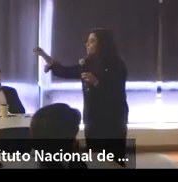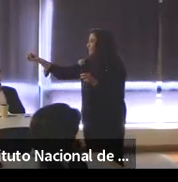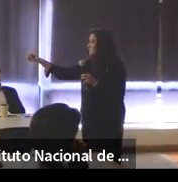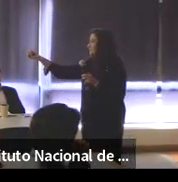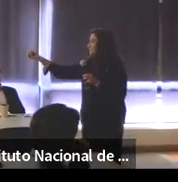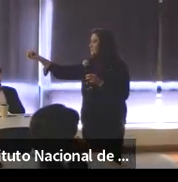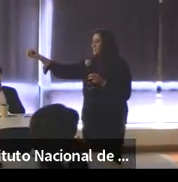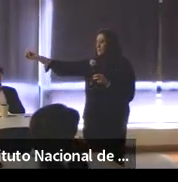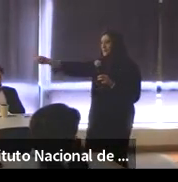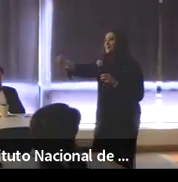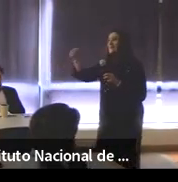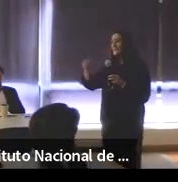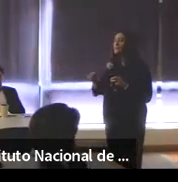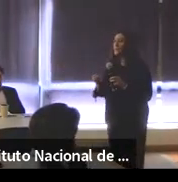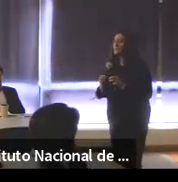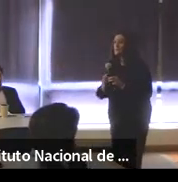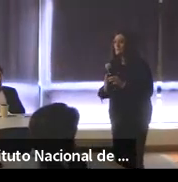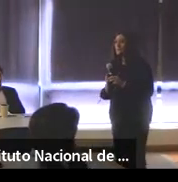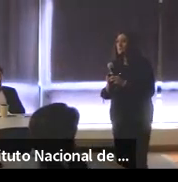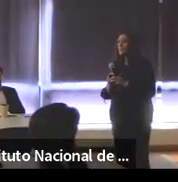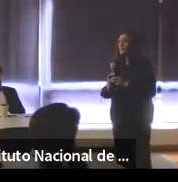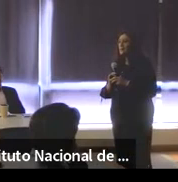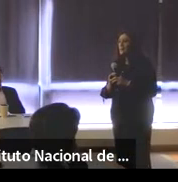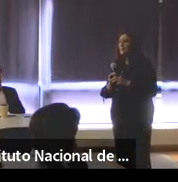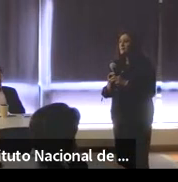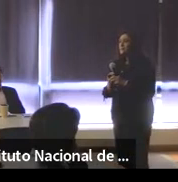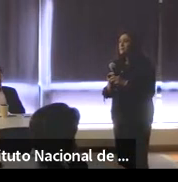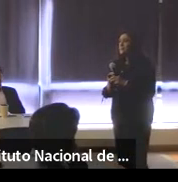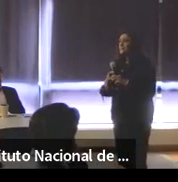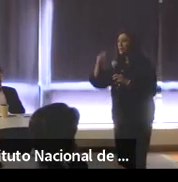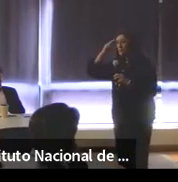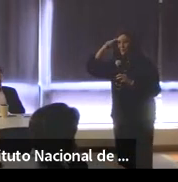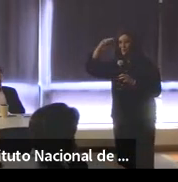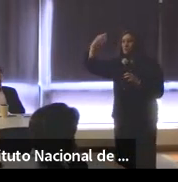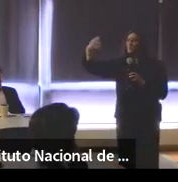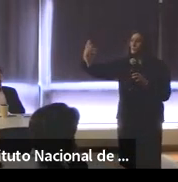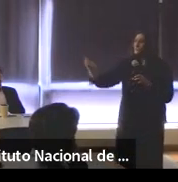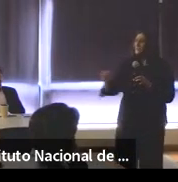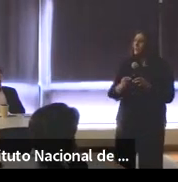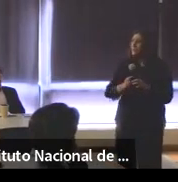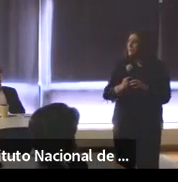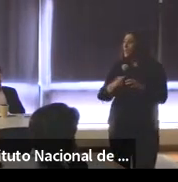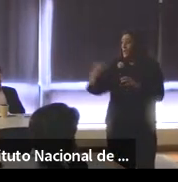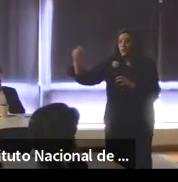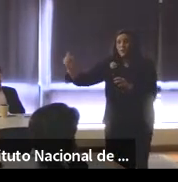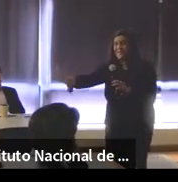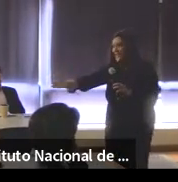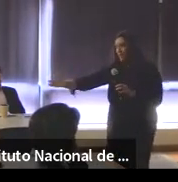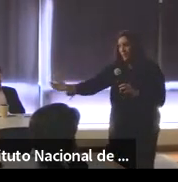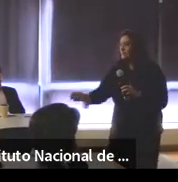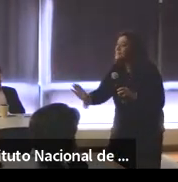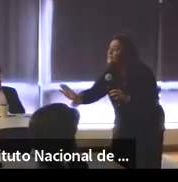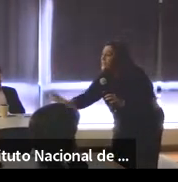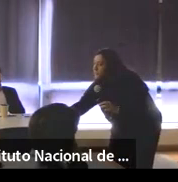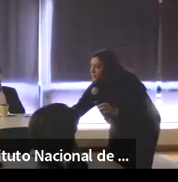misma preocupación no te la traes a tu organización Y dices cómo cómo soluciono este conflicto no lo